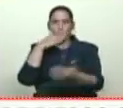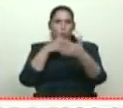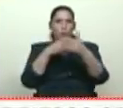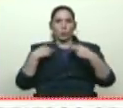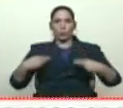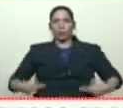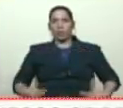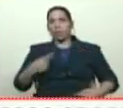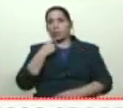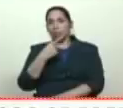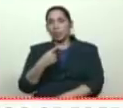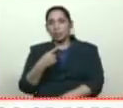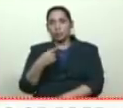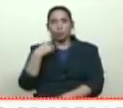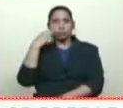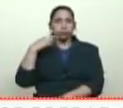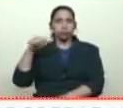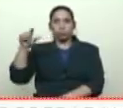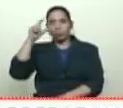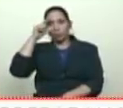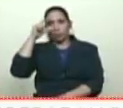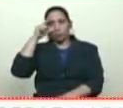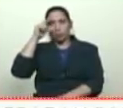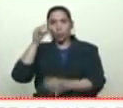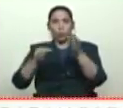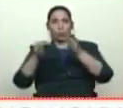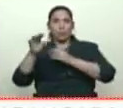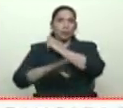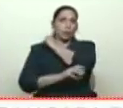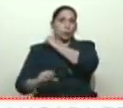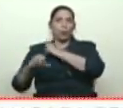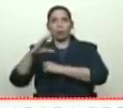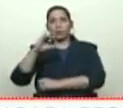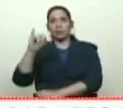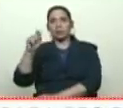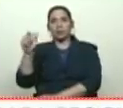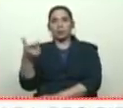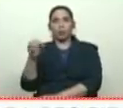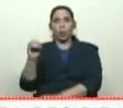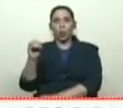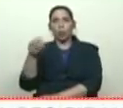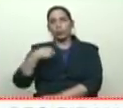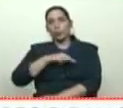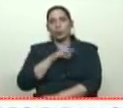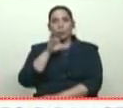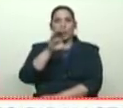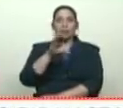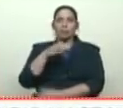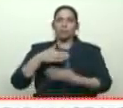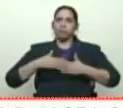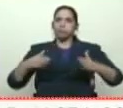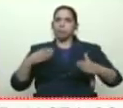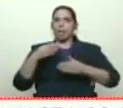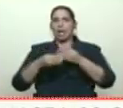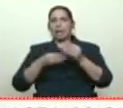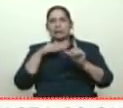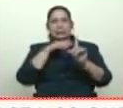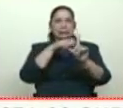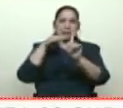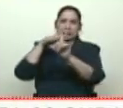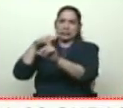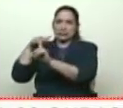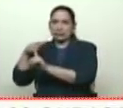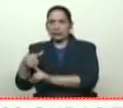ha destacado Isturiz, justamente ha sido robado Citgo de nuestro país y ha permitido justamente atacar a